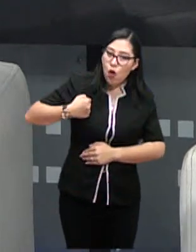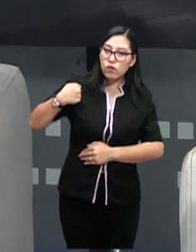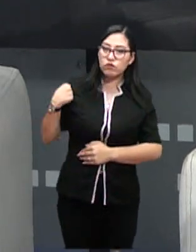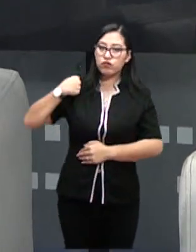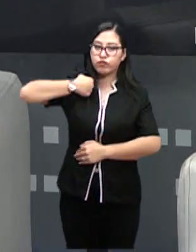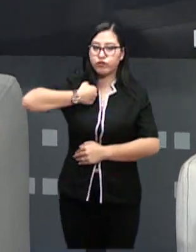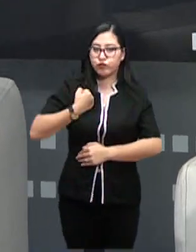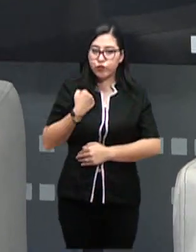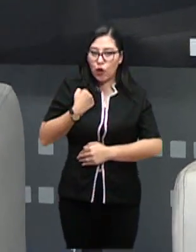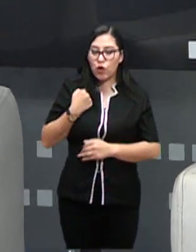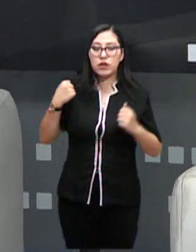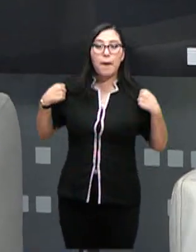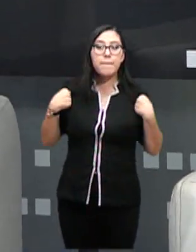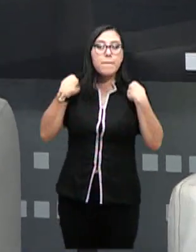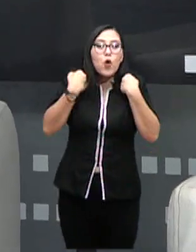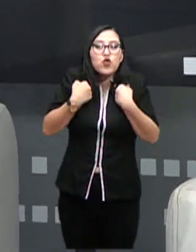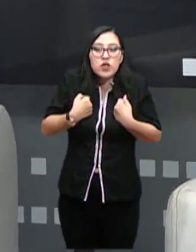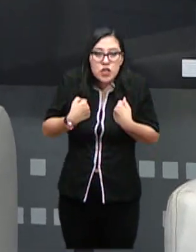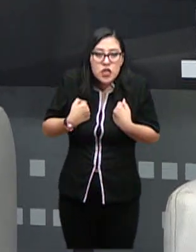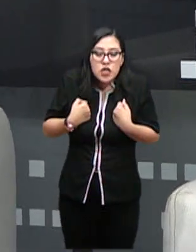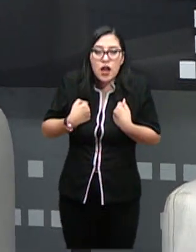al momento de que tú se lo compres a tus niños.